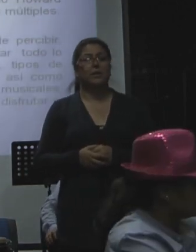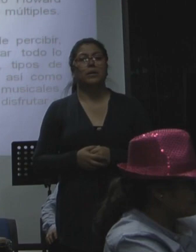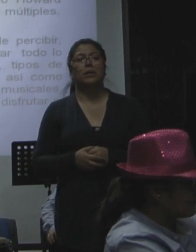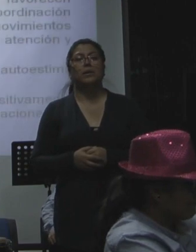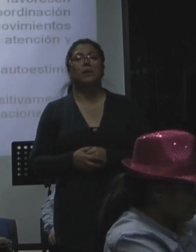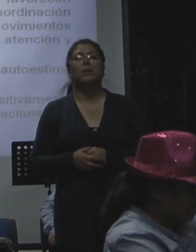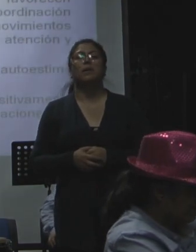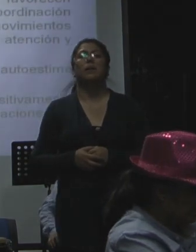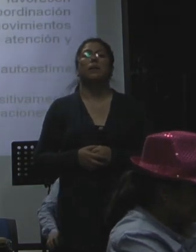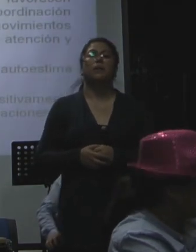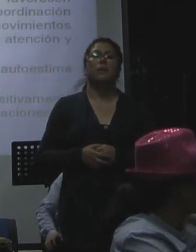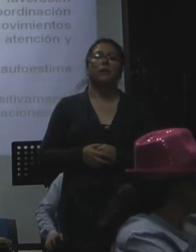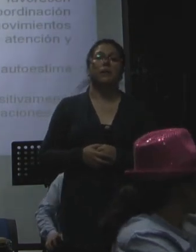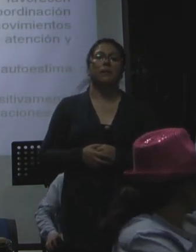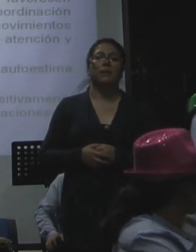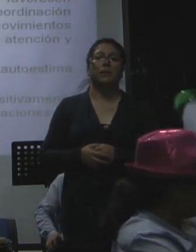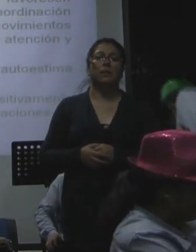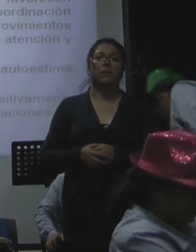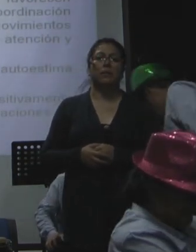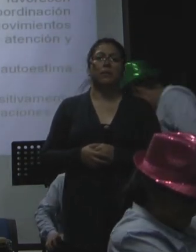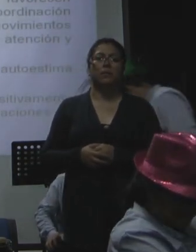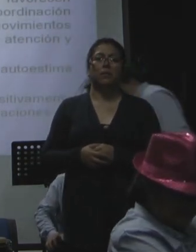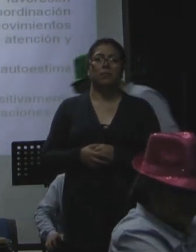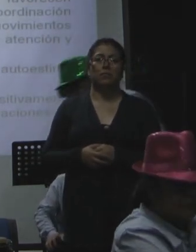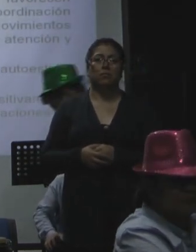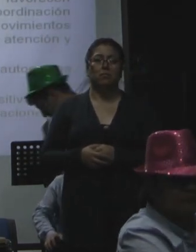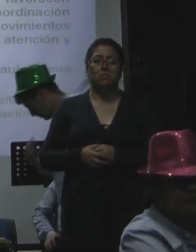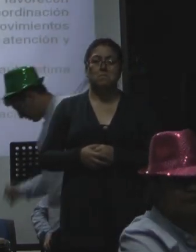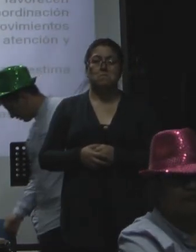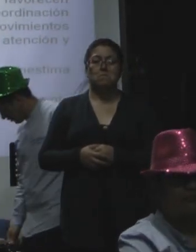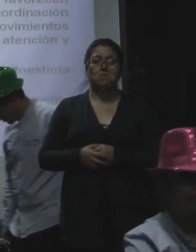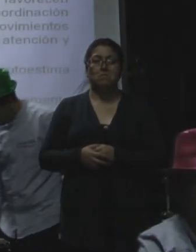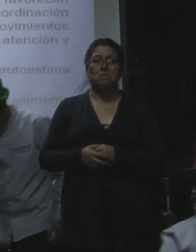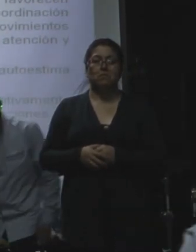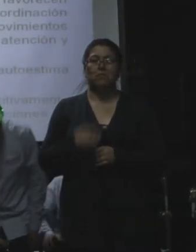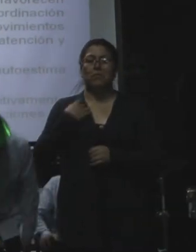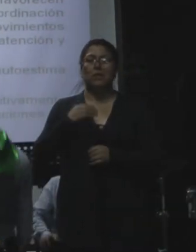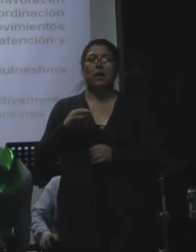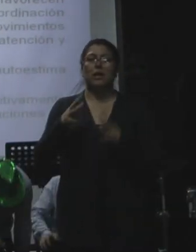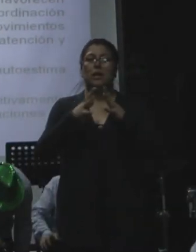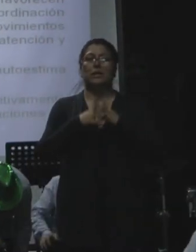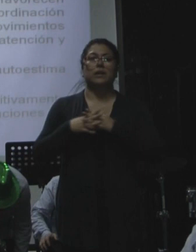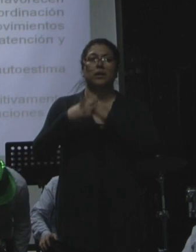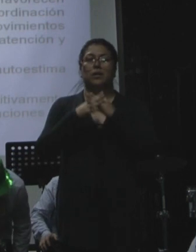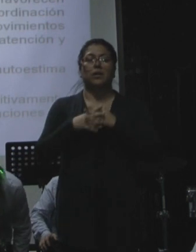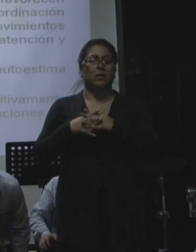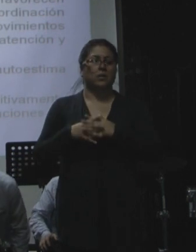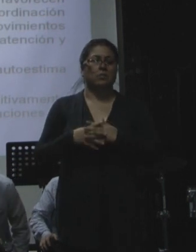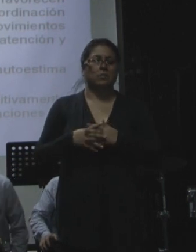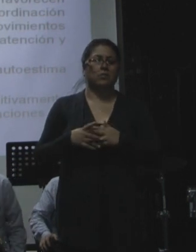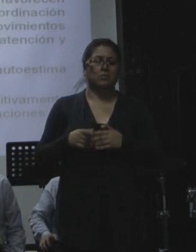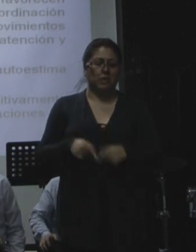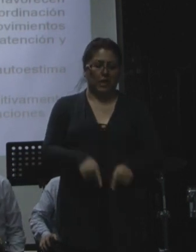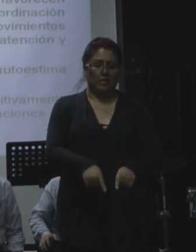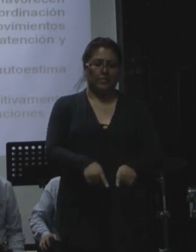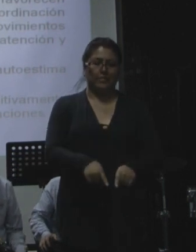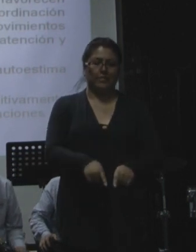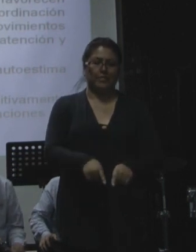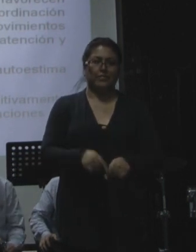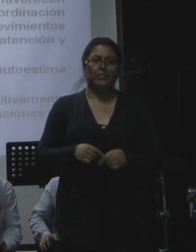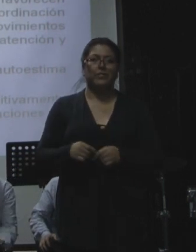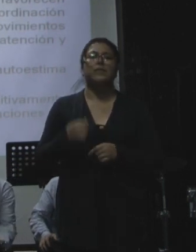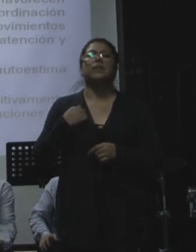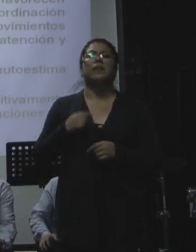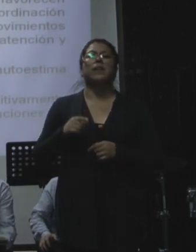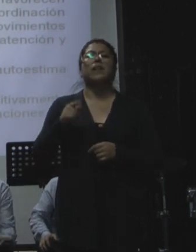bueno, finalmente, ustedes saben que un norteamericano habló de las famosas inteligencias múltiples, pero